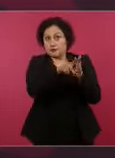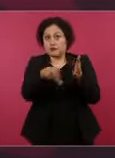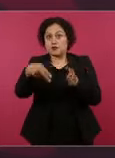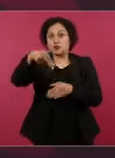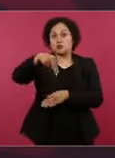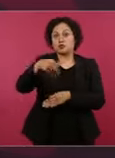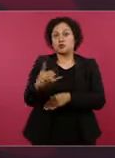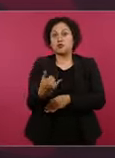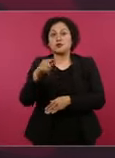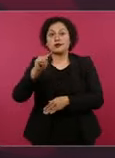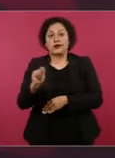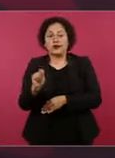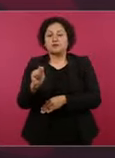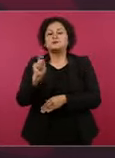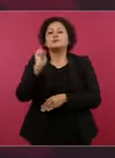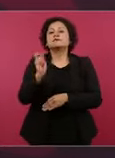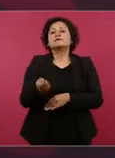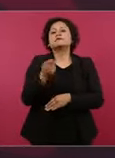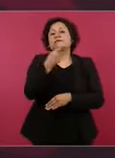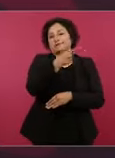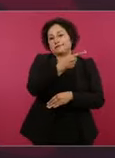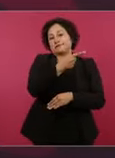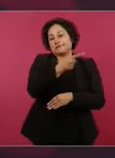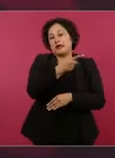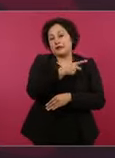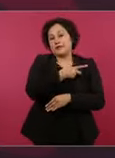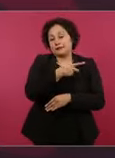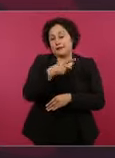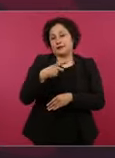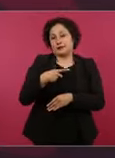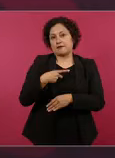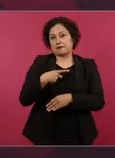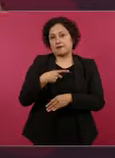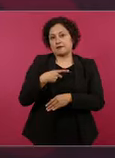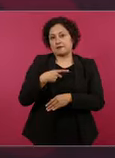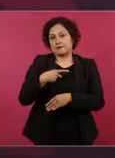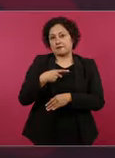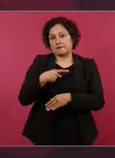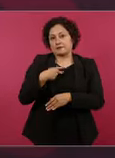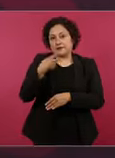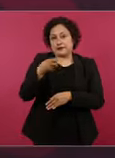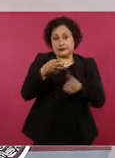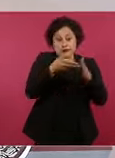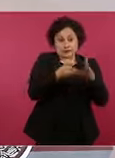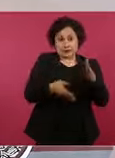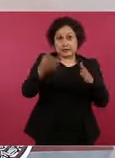Y en ese contexto, en ese tiempo,